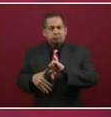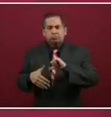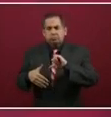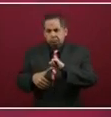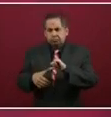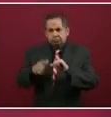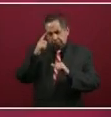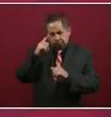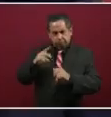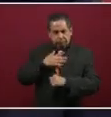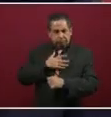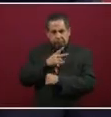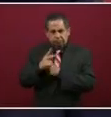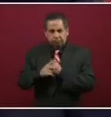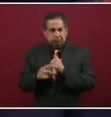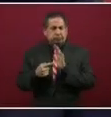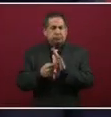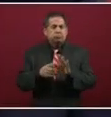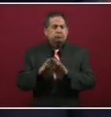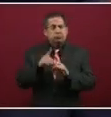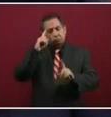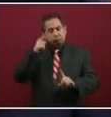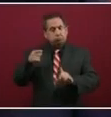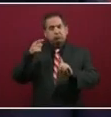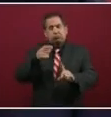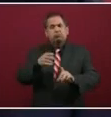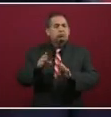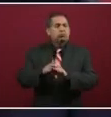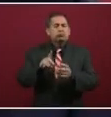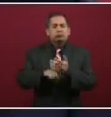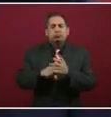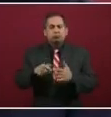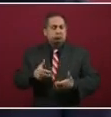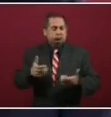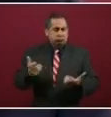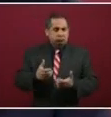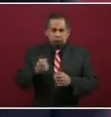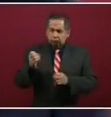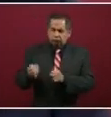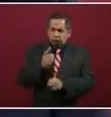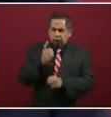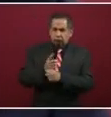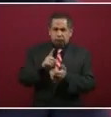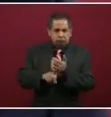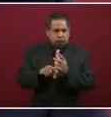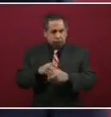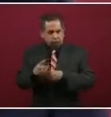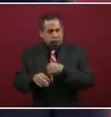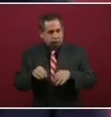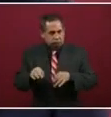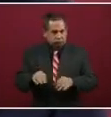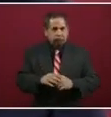para nuestro país, con el propósito de crear oportunidades de trabajo